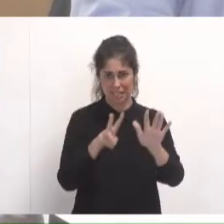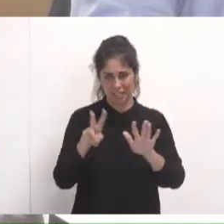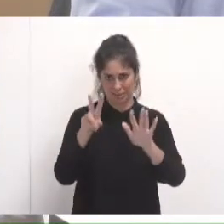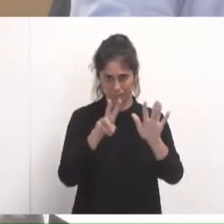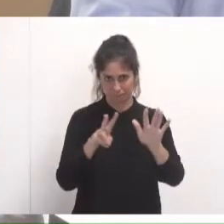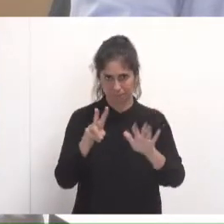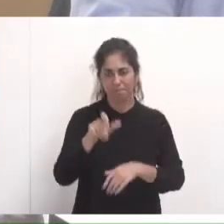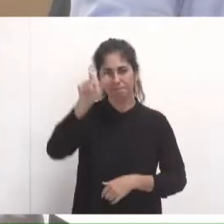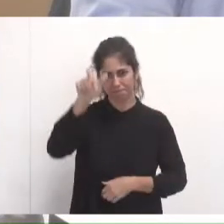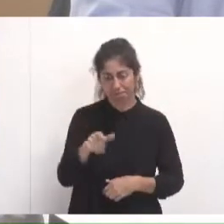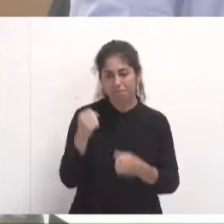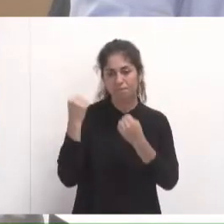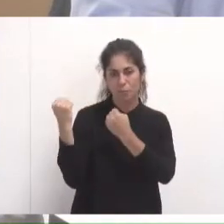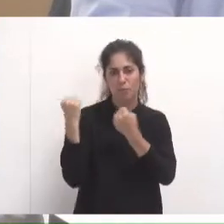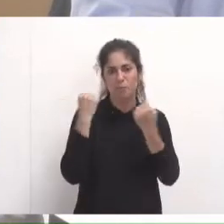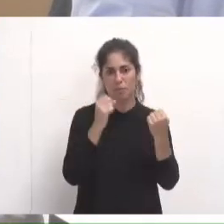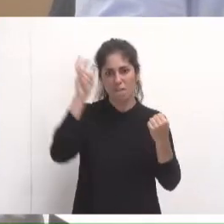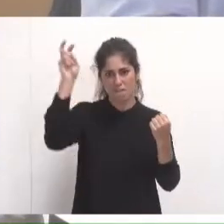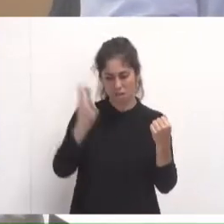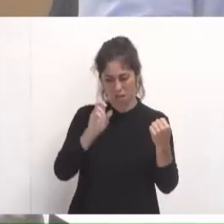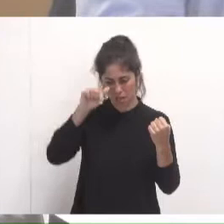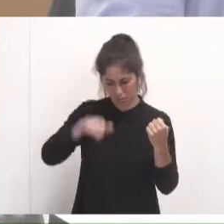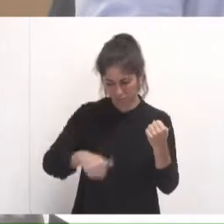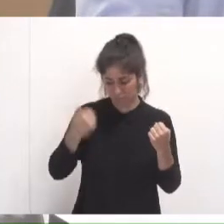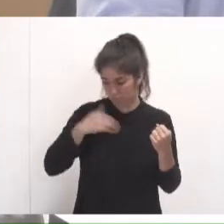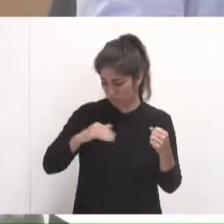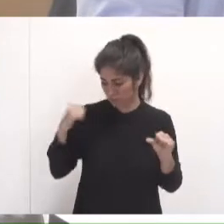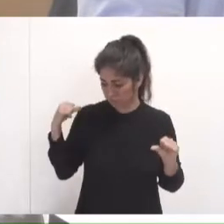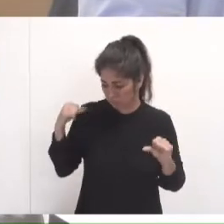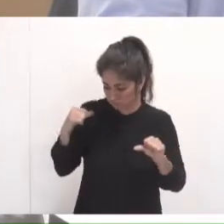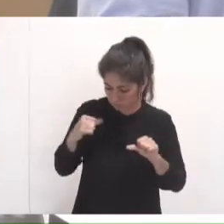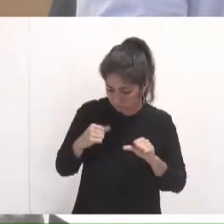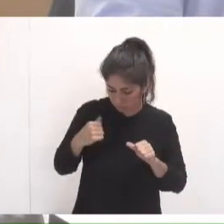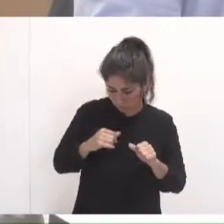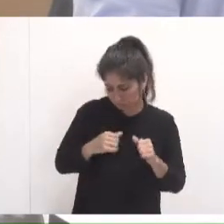el especialista, ¿no? Y ya